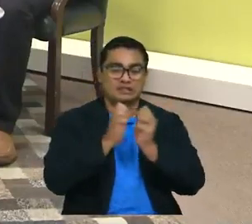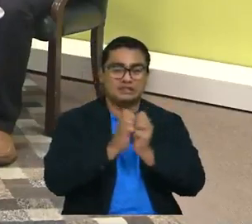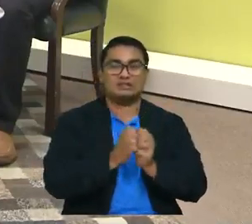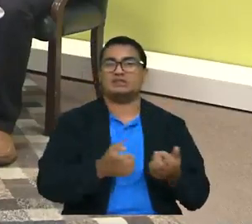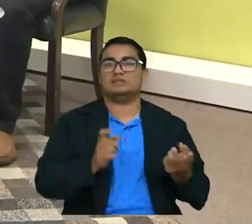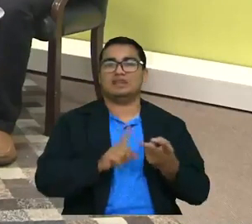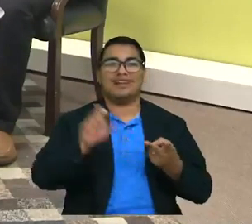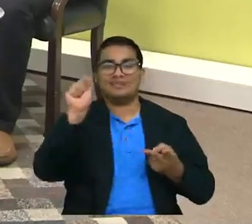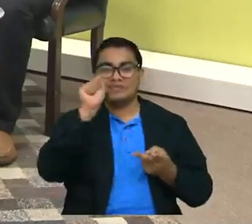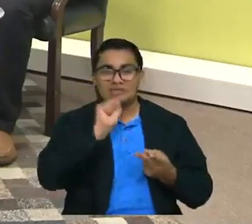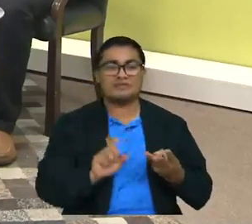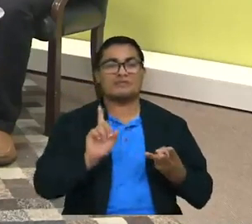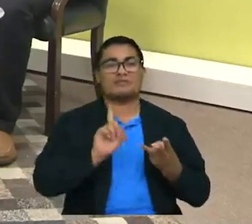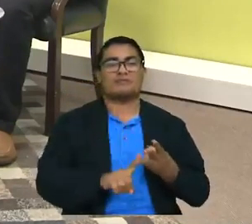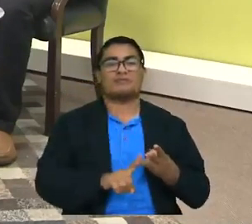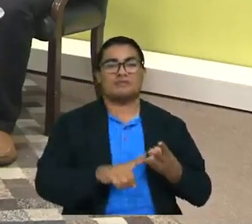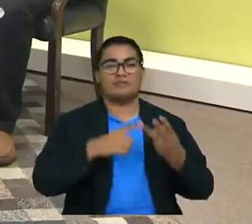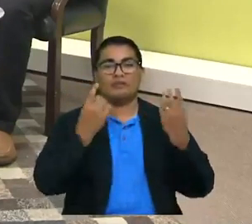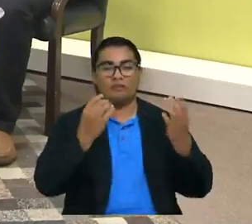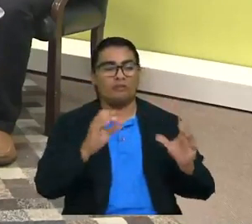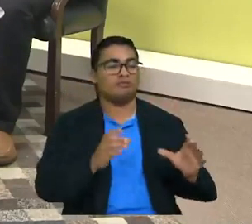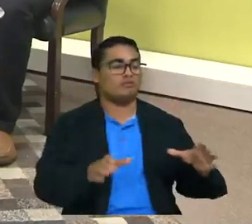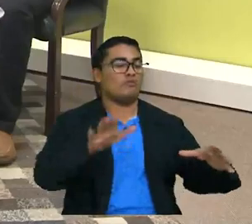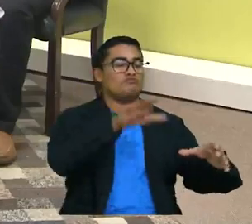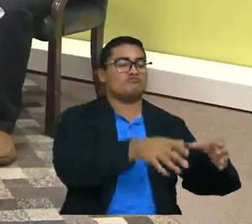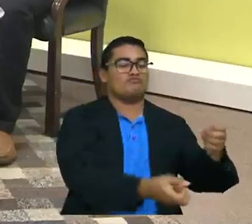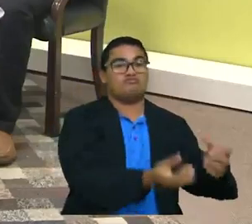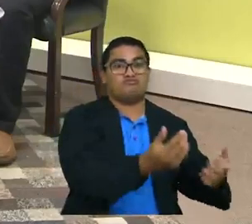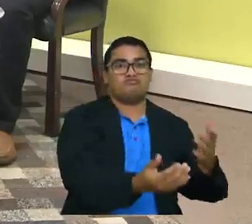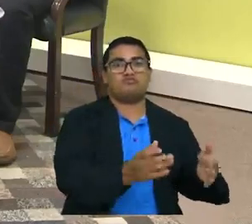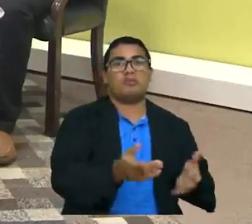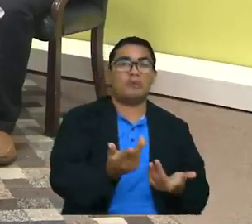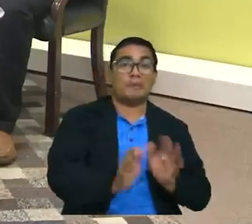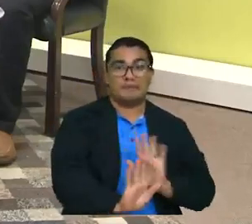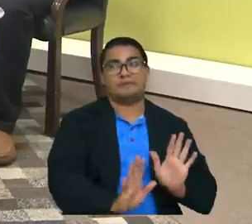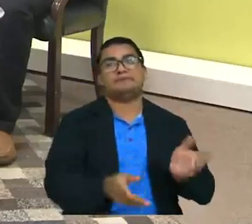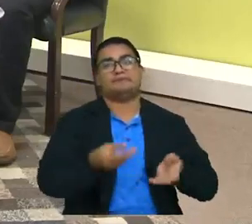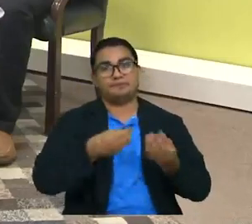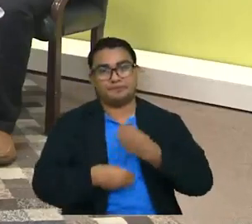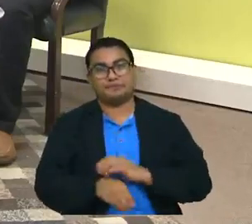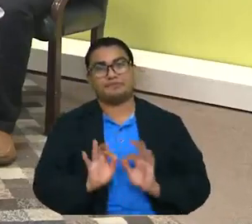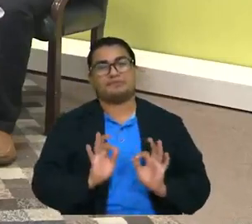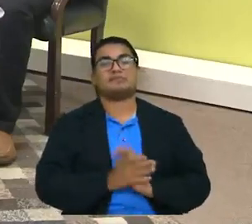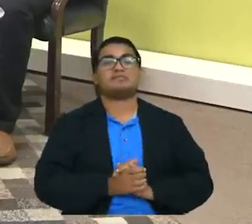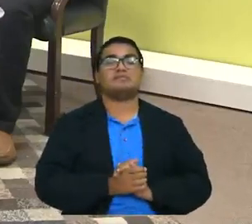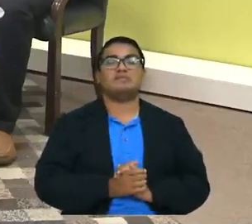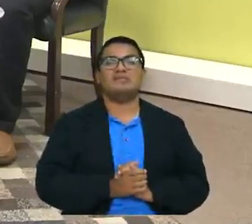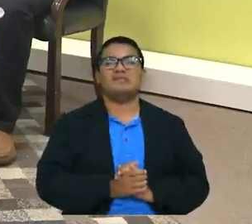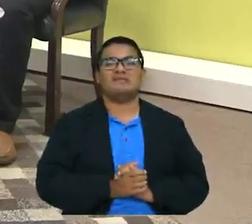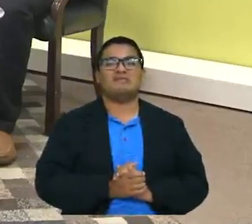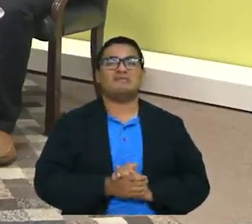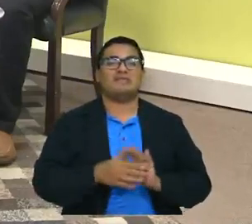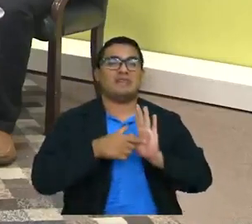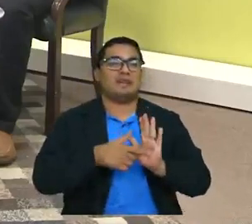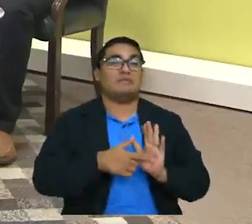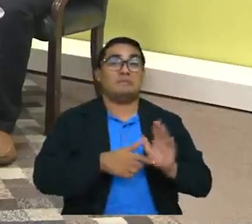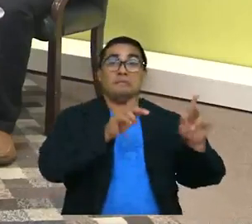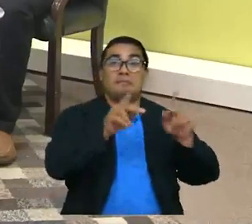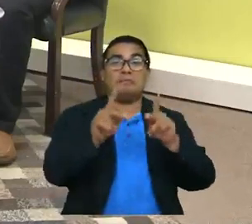y puede provocar complicaciones. También en la parte de ingerir alimentos que a lo mejor no desconocemos